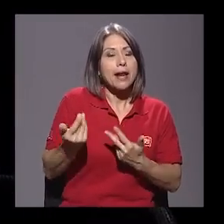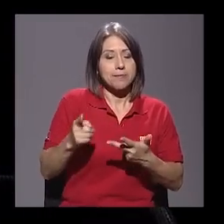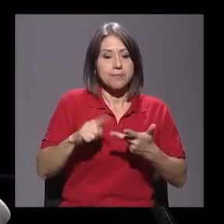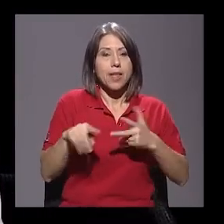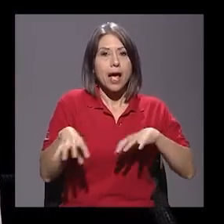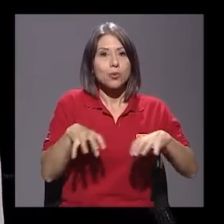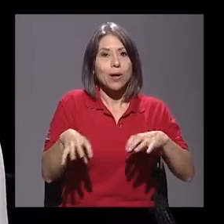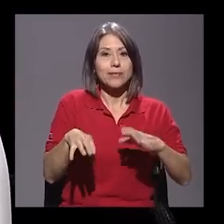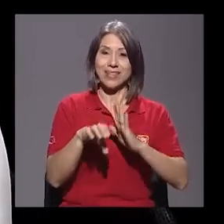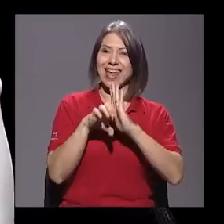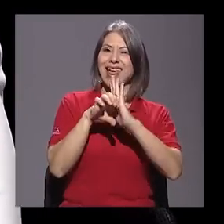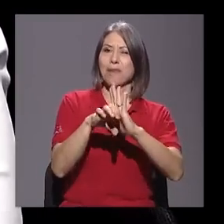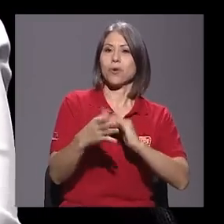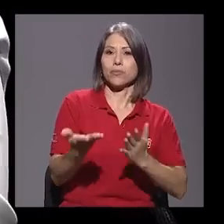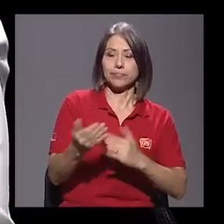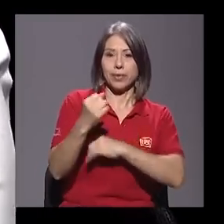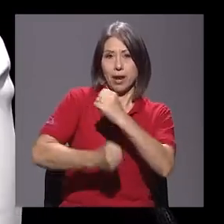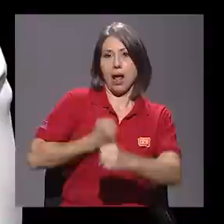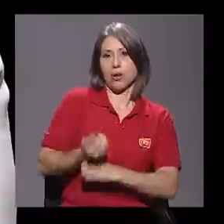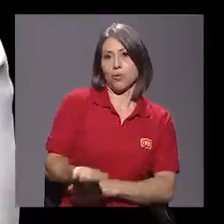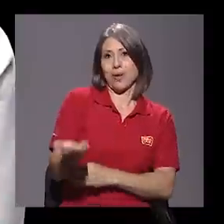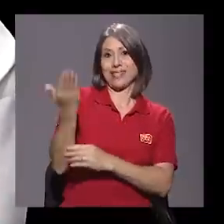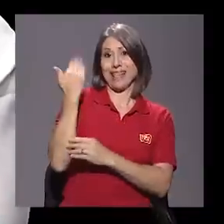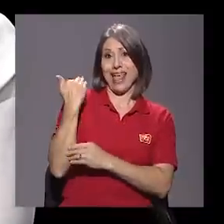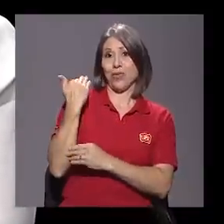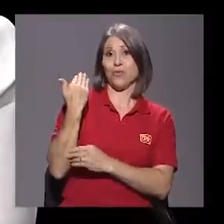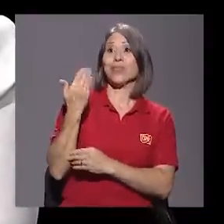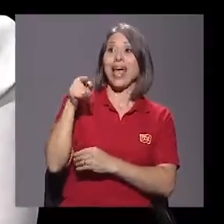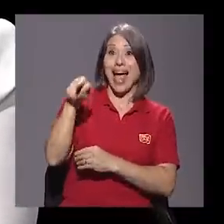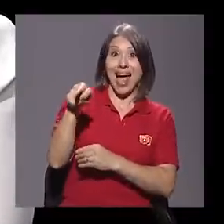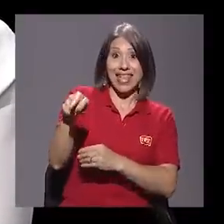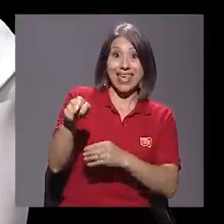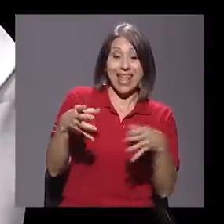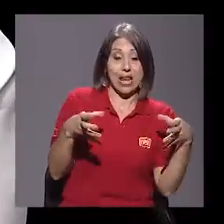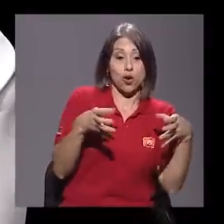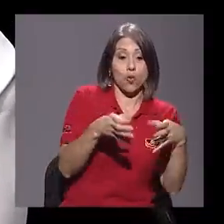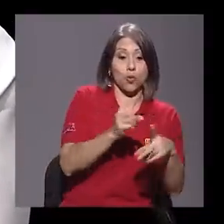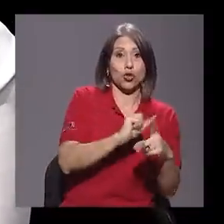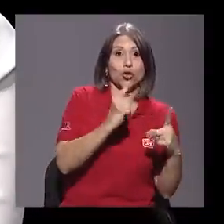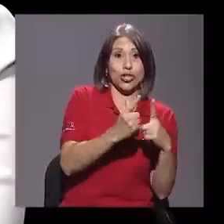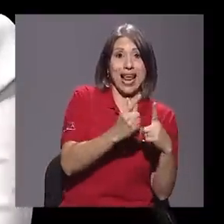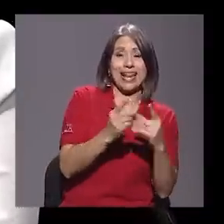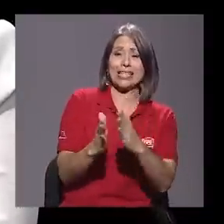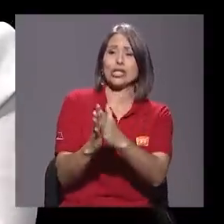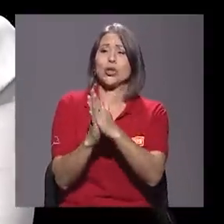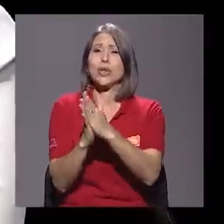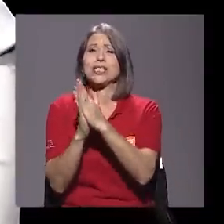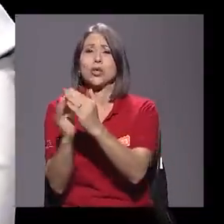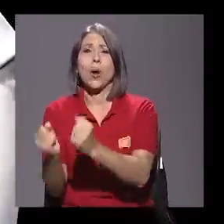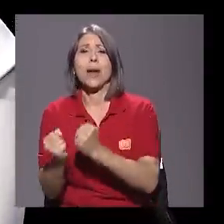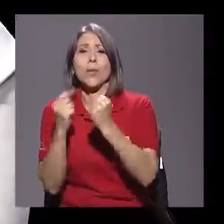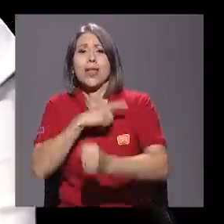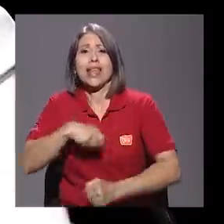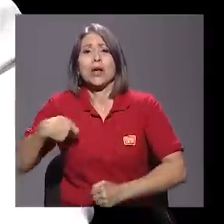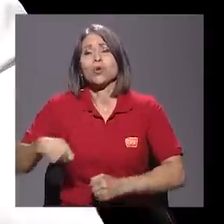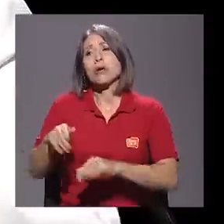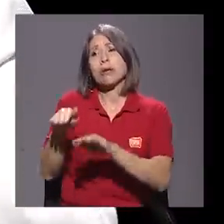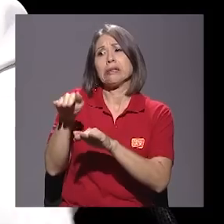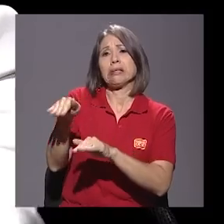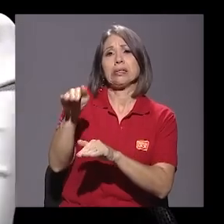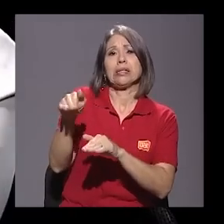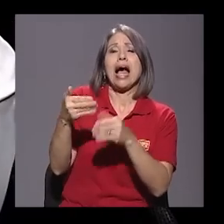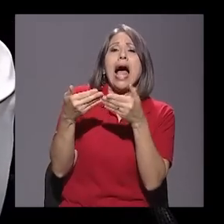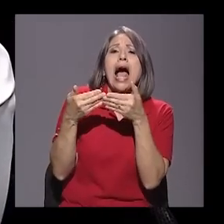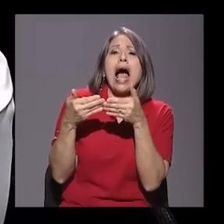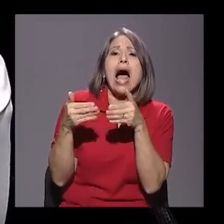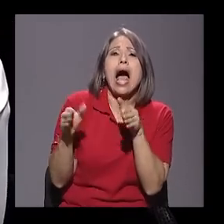ejemplo clave. El año pasado se le solicitó al Poder Ejecutivo en esa mesa, el Movimiento Social le solicitó que abriera